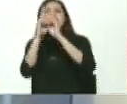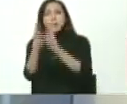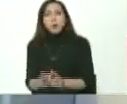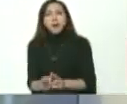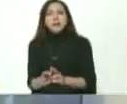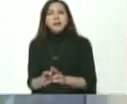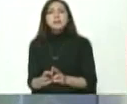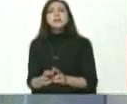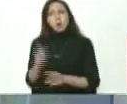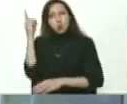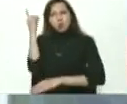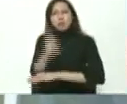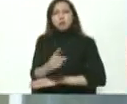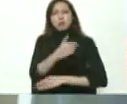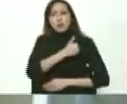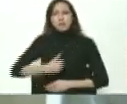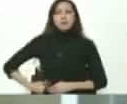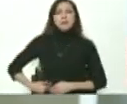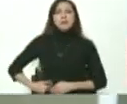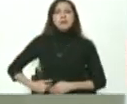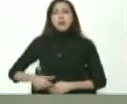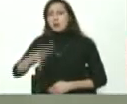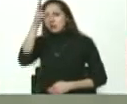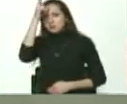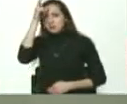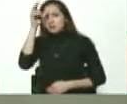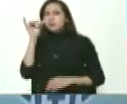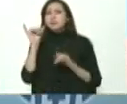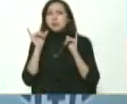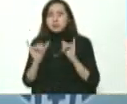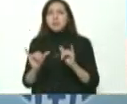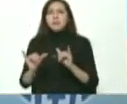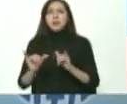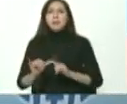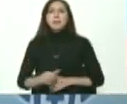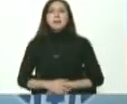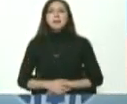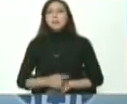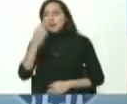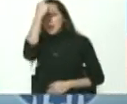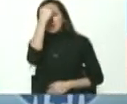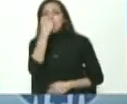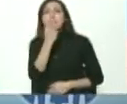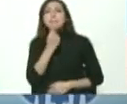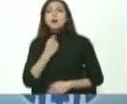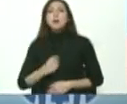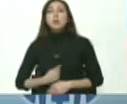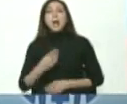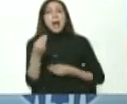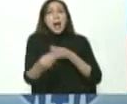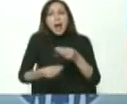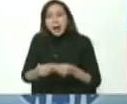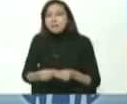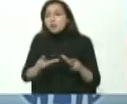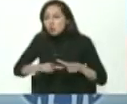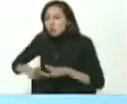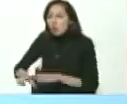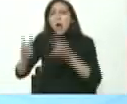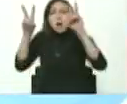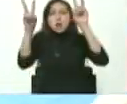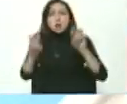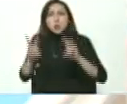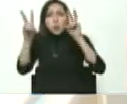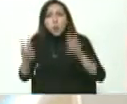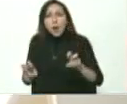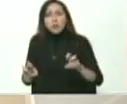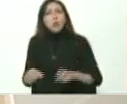sus orientaciones, hoy la península de Paraguaná, específicamente desde el hospital Juvenal Bracho, tiene una nueva área como hospital